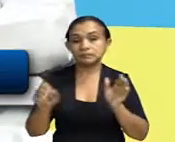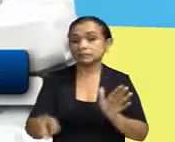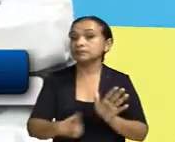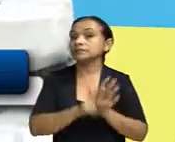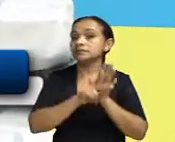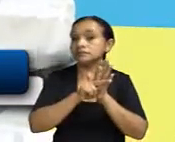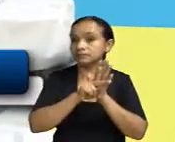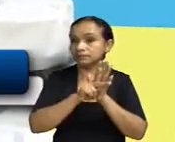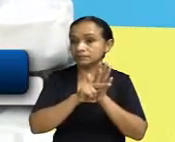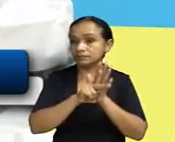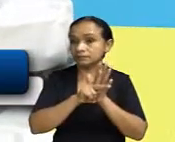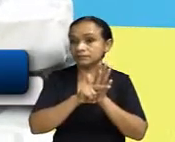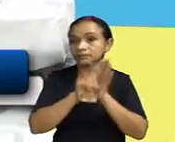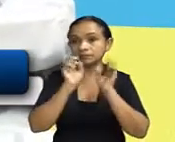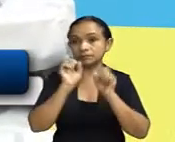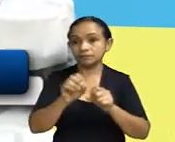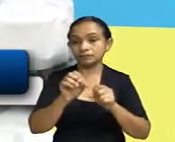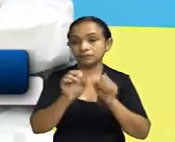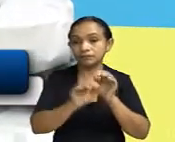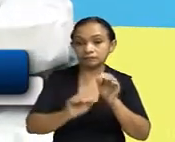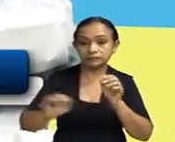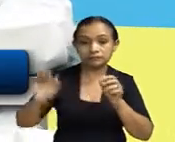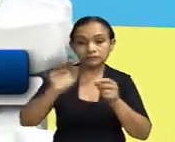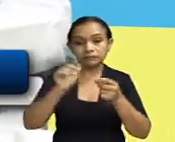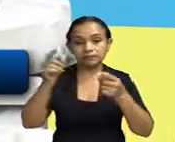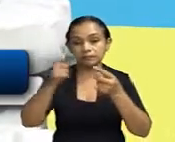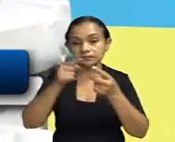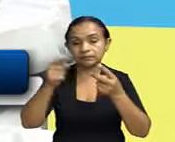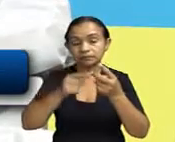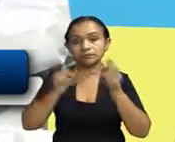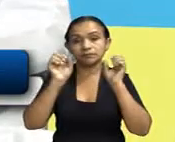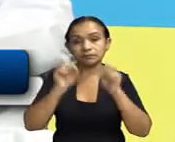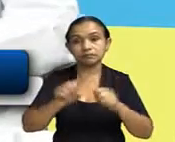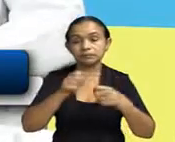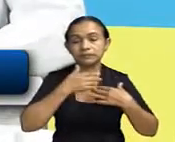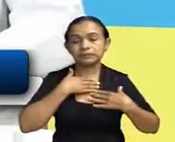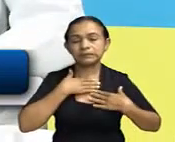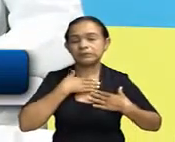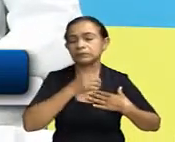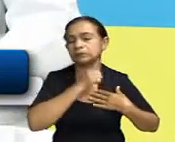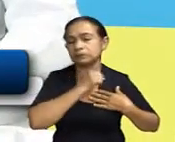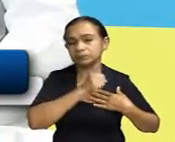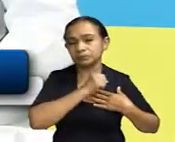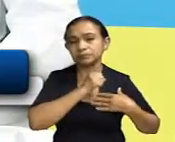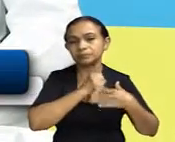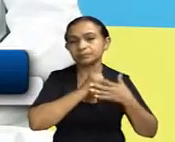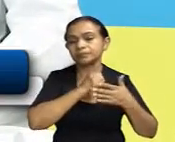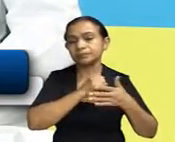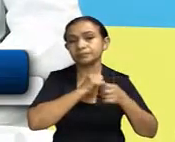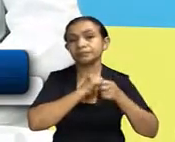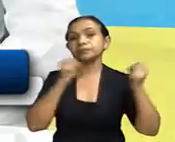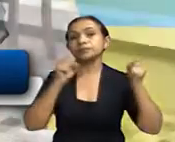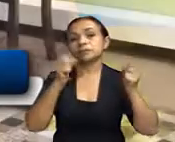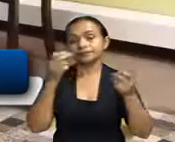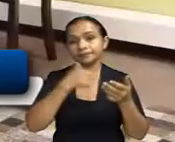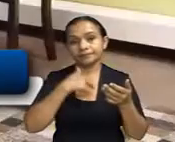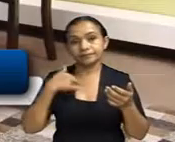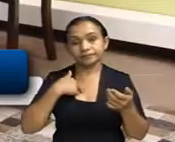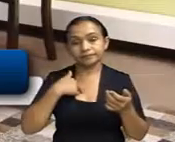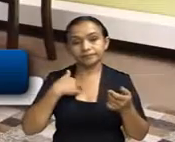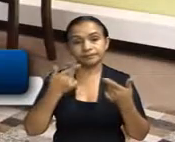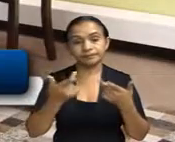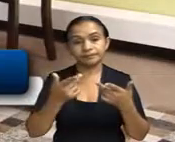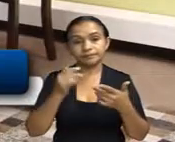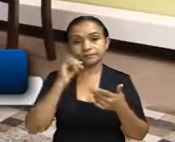porque más pronto le puede dar, entre más sintomatología tenga, más pronto le puede dar un infarto. Aparece de repente ese que dice la angina de